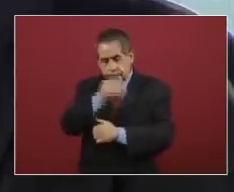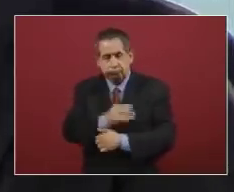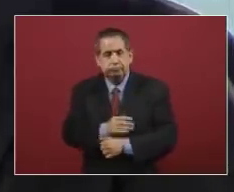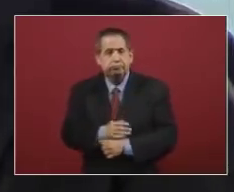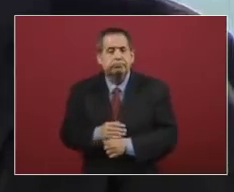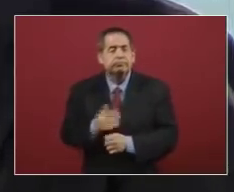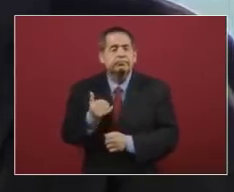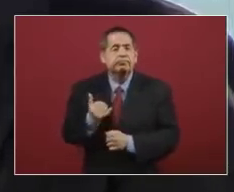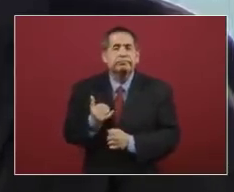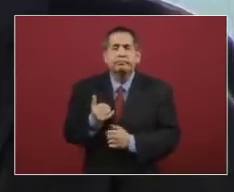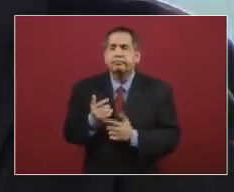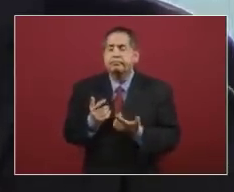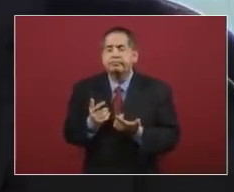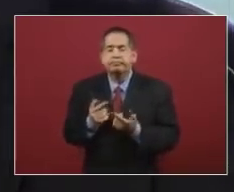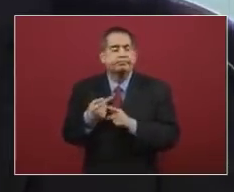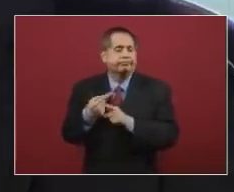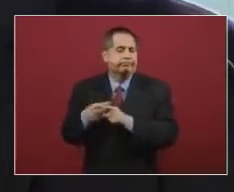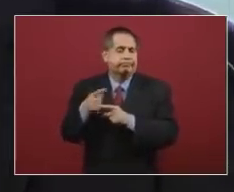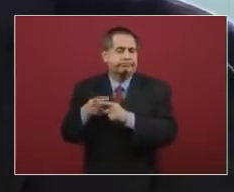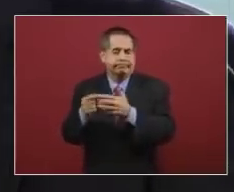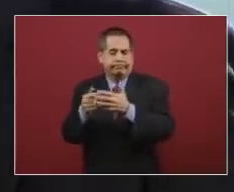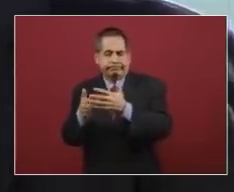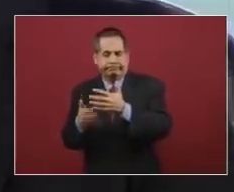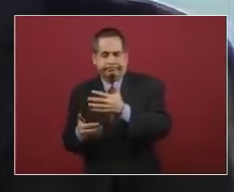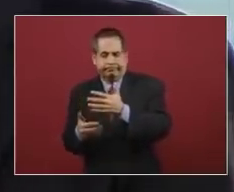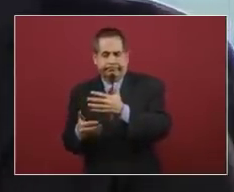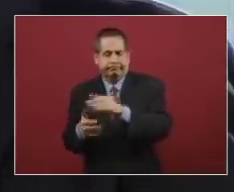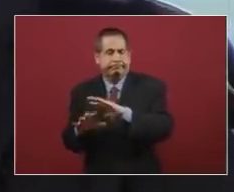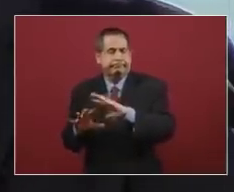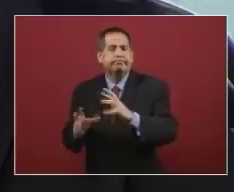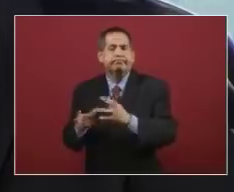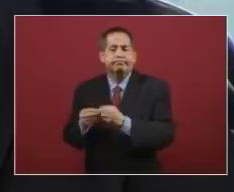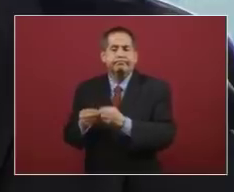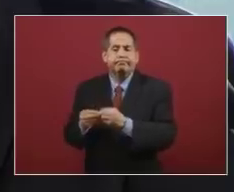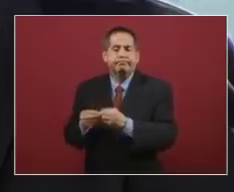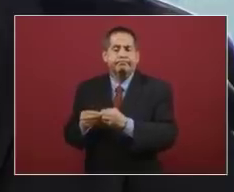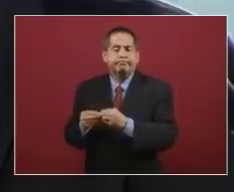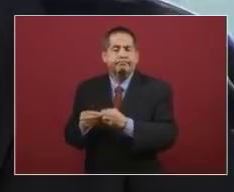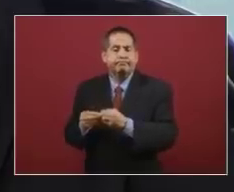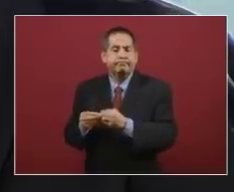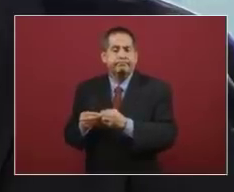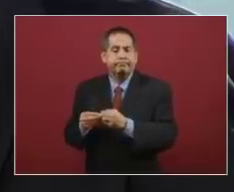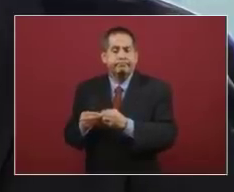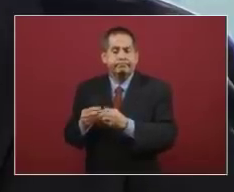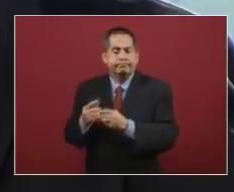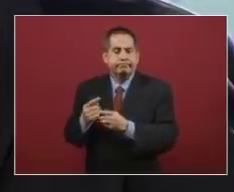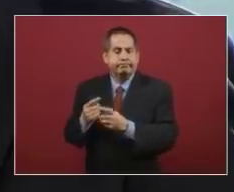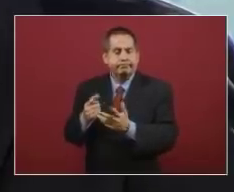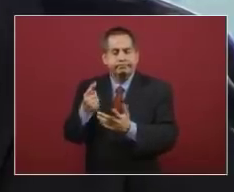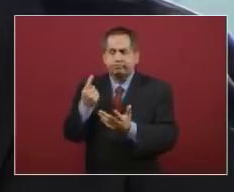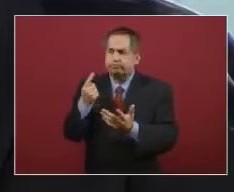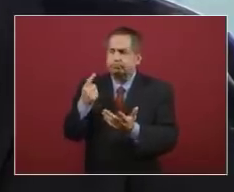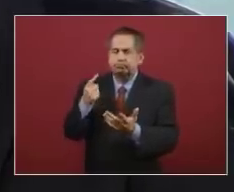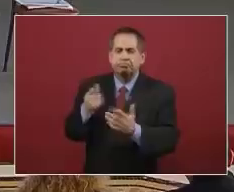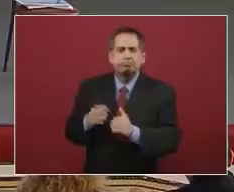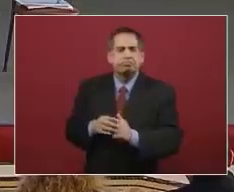y todo lo que es lo relativo a la